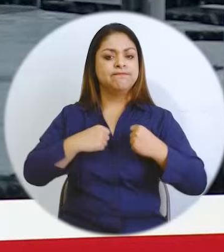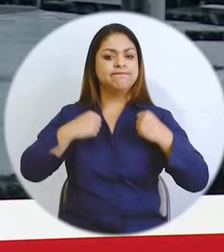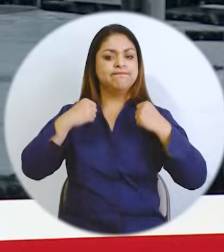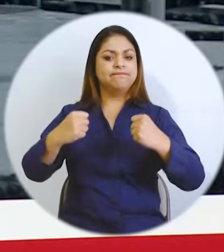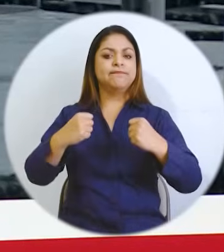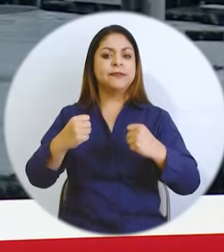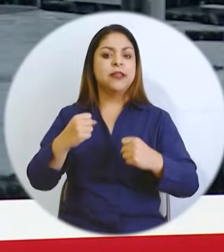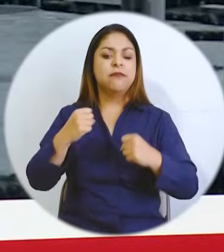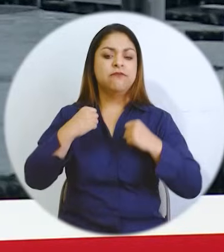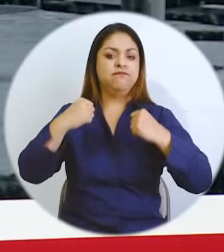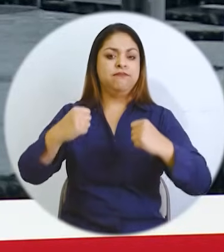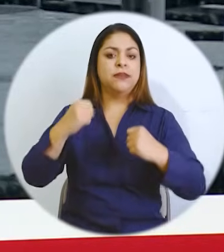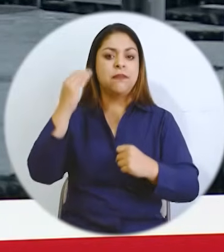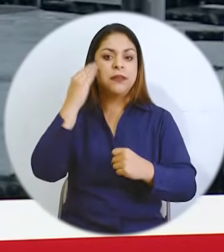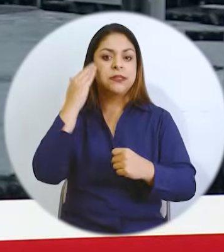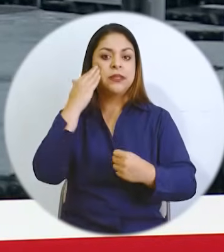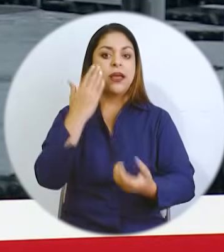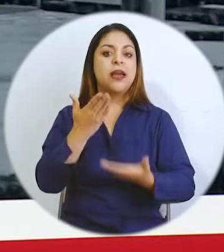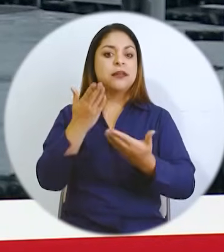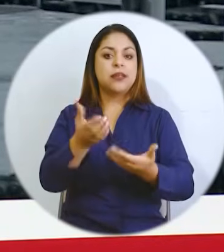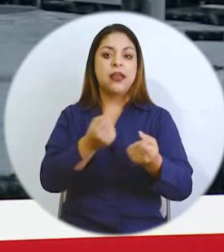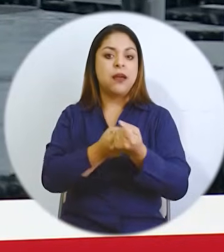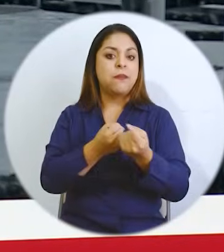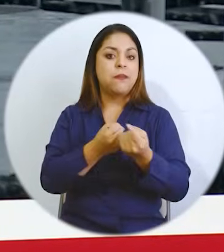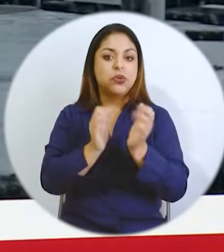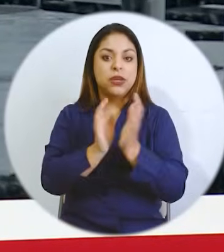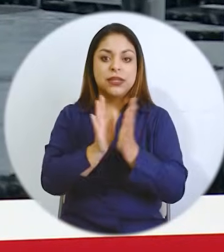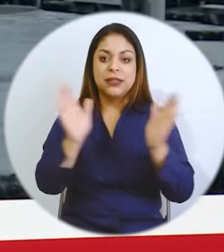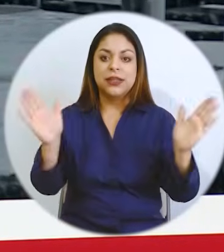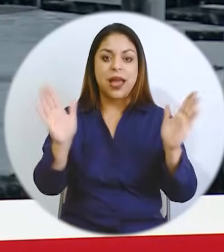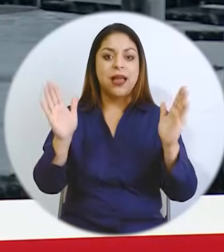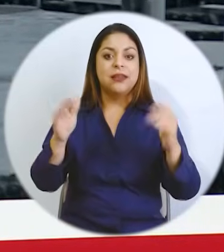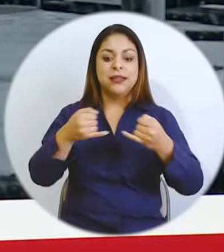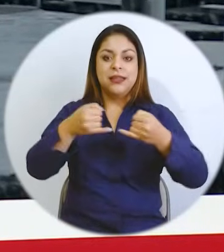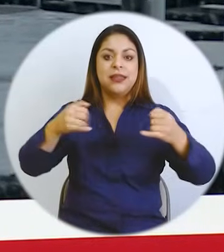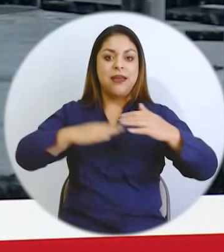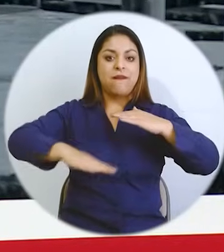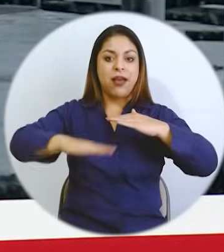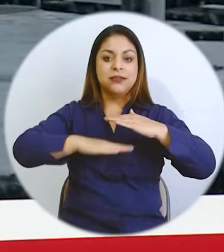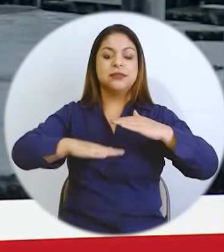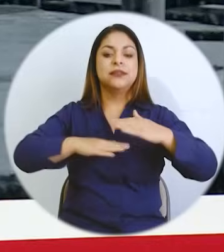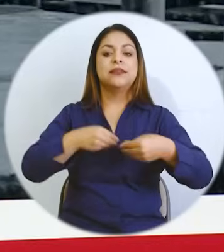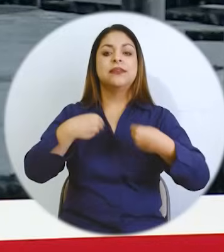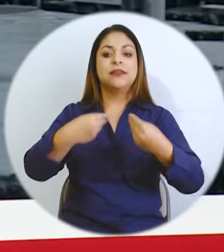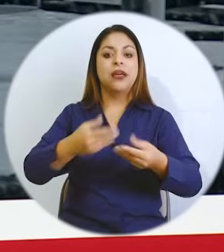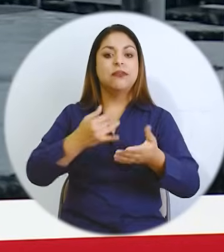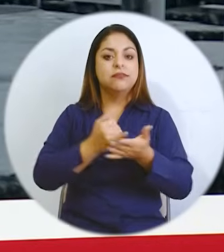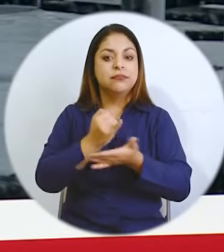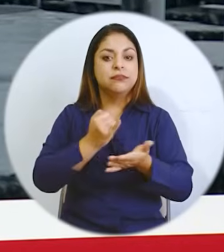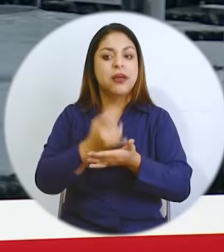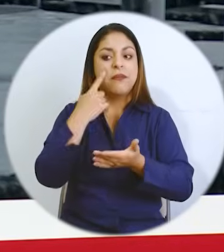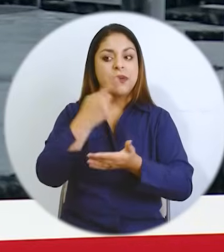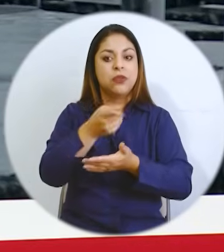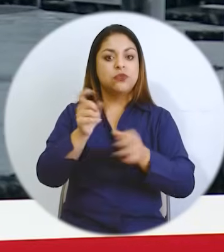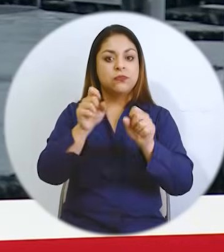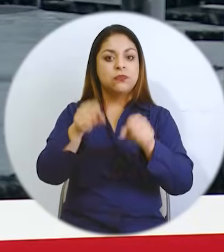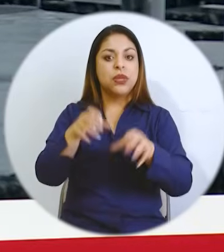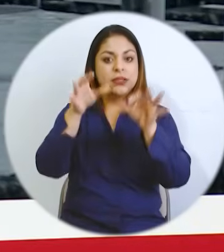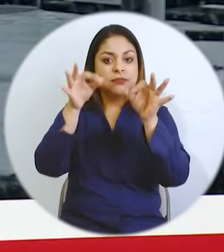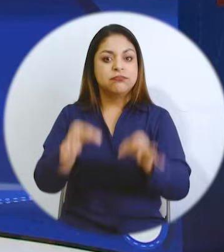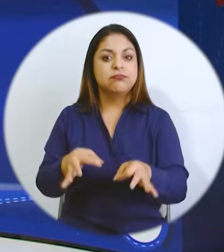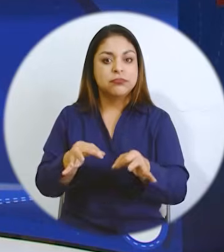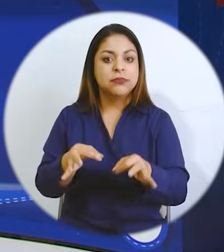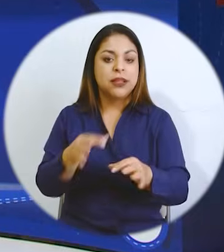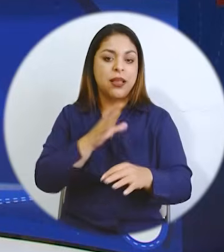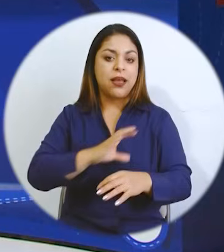apoyo y fortalecimiento, fortaleciendo capacidades, brindando apoyo en generar información de línea base, brindando investigación para que puedan tomar